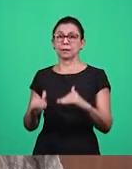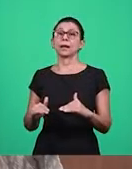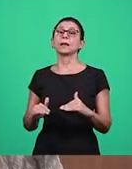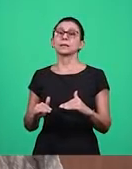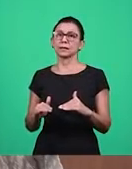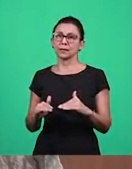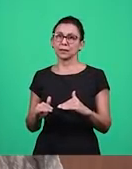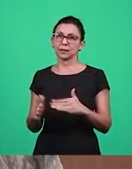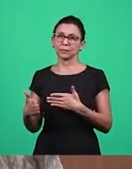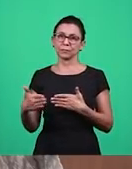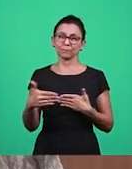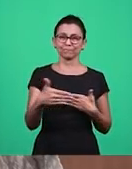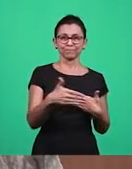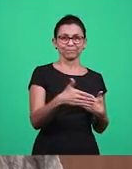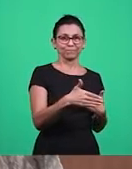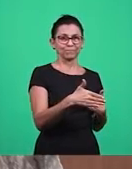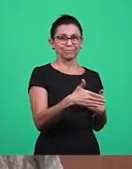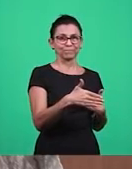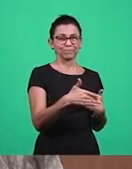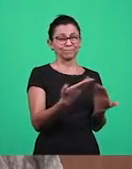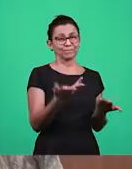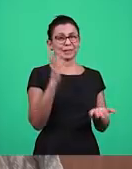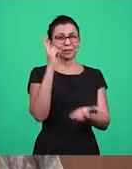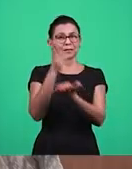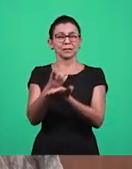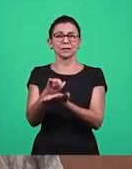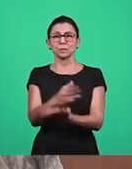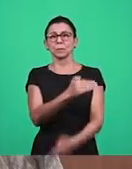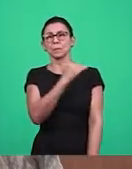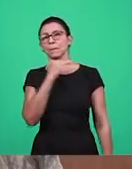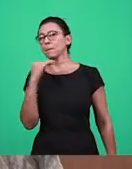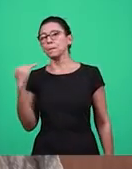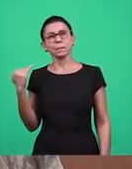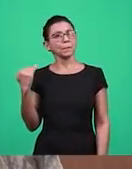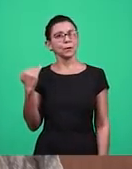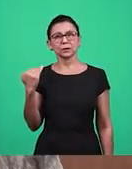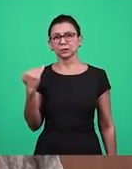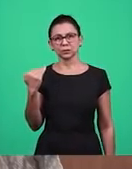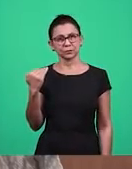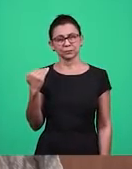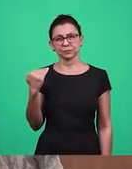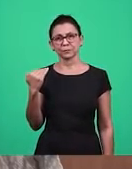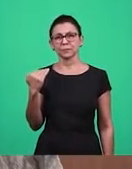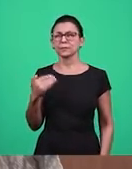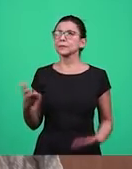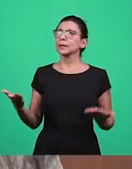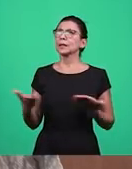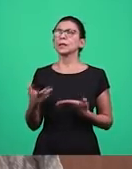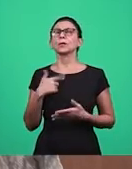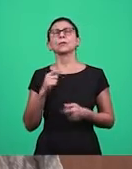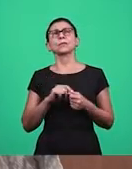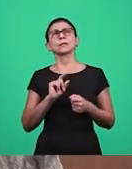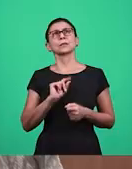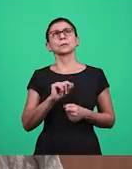de Dios, entra por el camino de desobediencia. El resultado es la muerte, digno de muerte. Pero ahora, ¿cómo